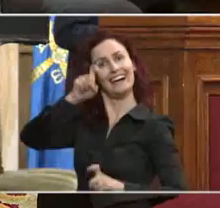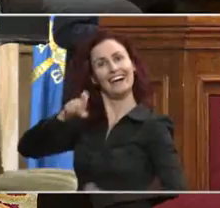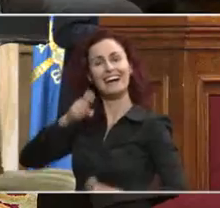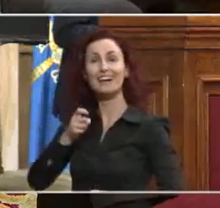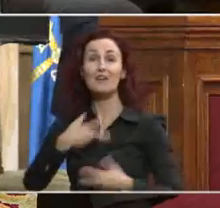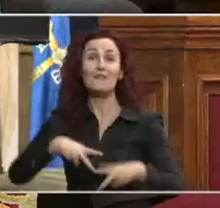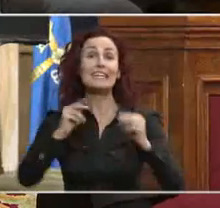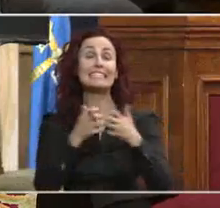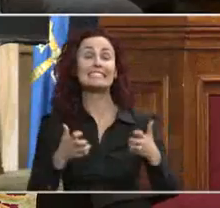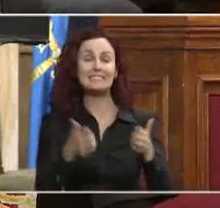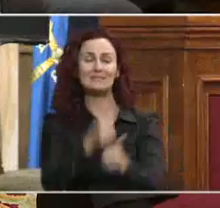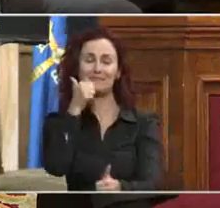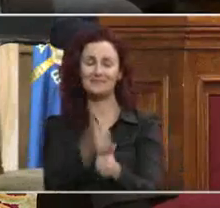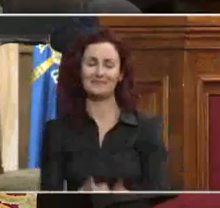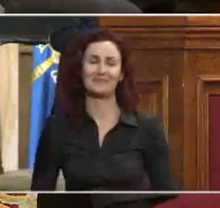de la cita.